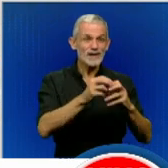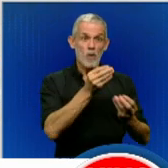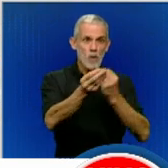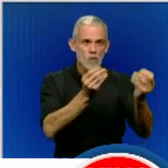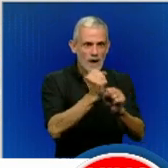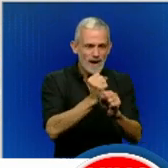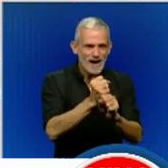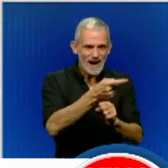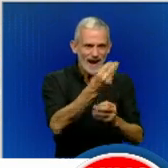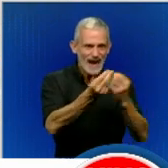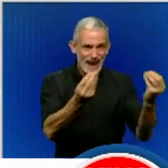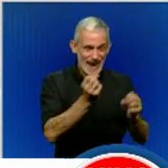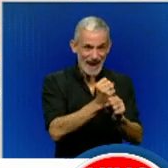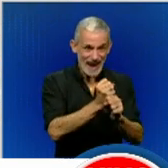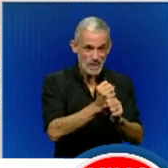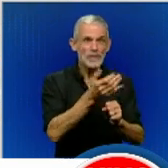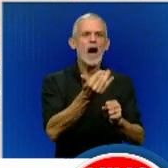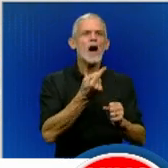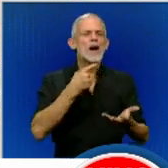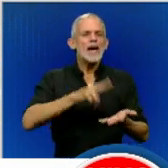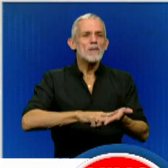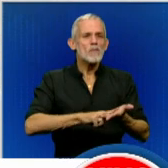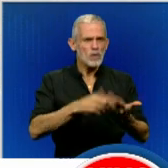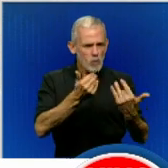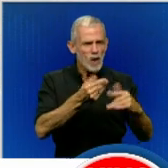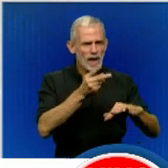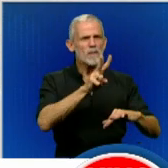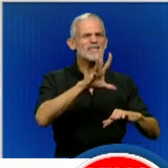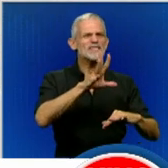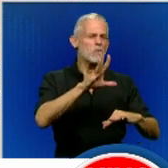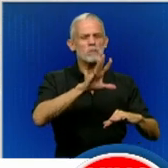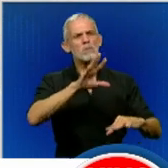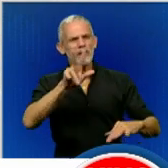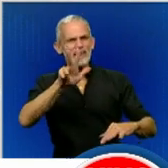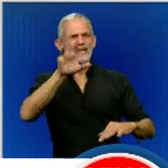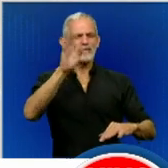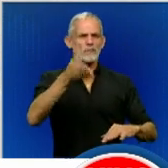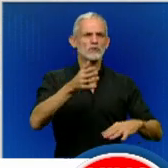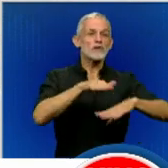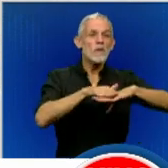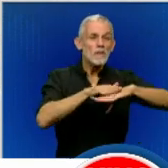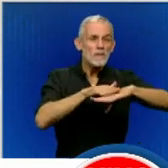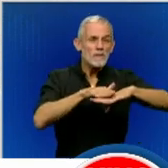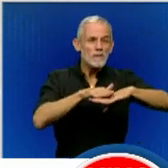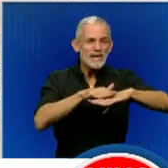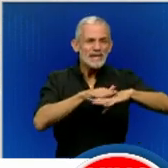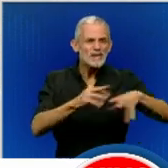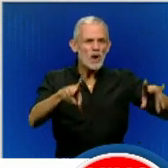puedan pasar a viajar tributar del 25 a 30 porque estén por encima del piso de